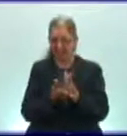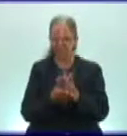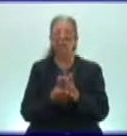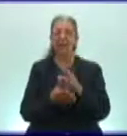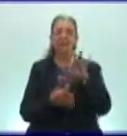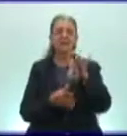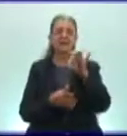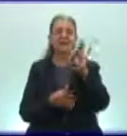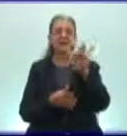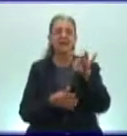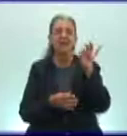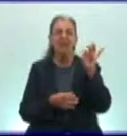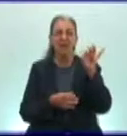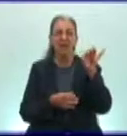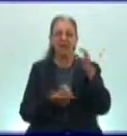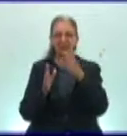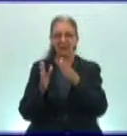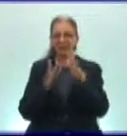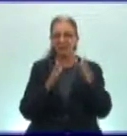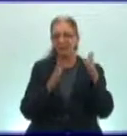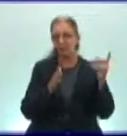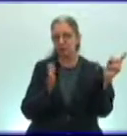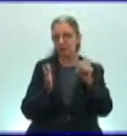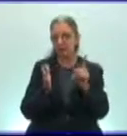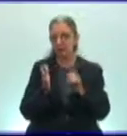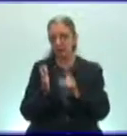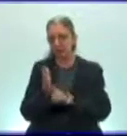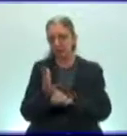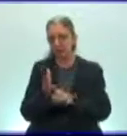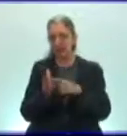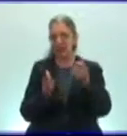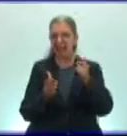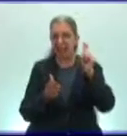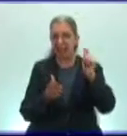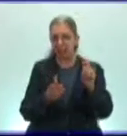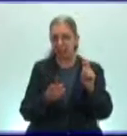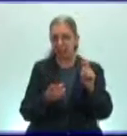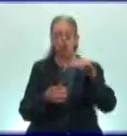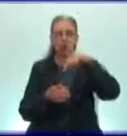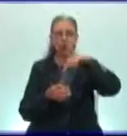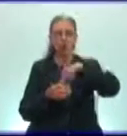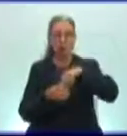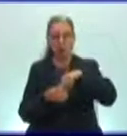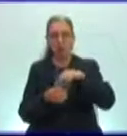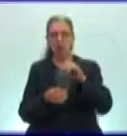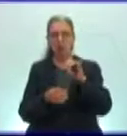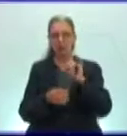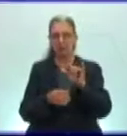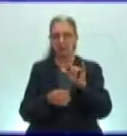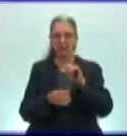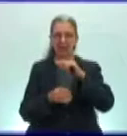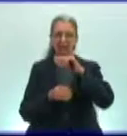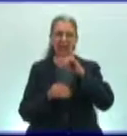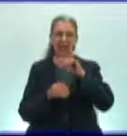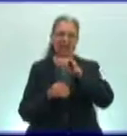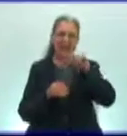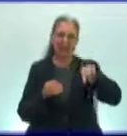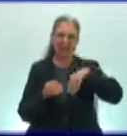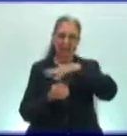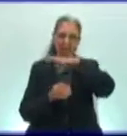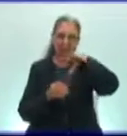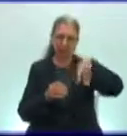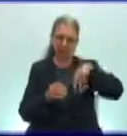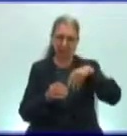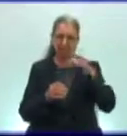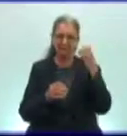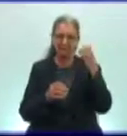partir de una distribución electrónica de un átomo. Por tanto, el ejercicio 2 de nuestra clase dice,